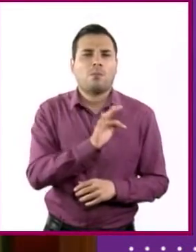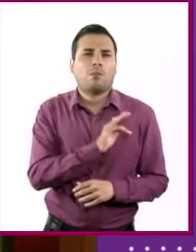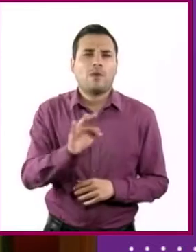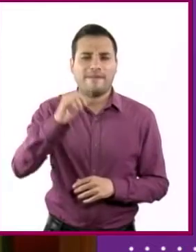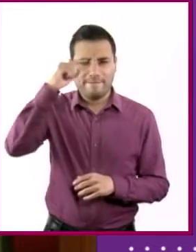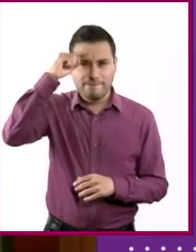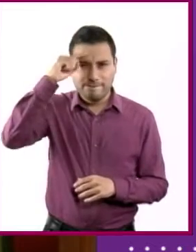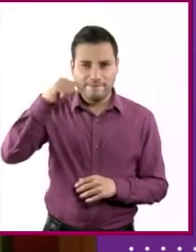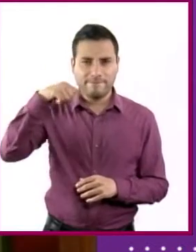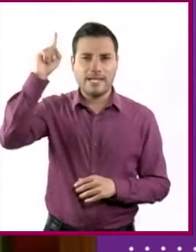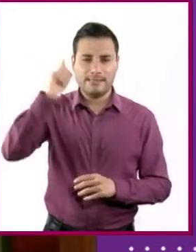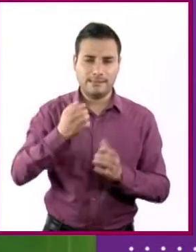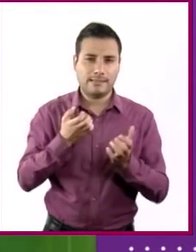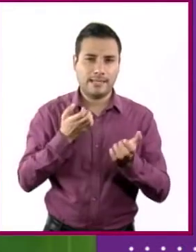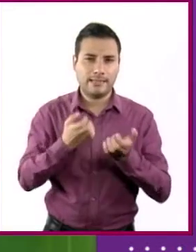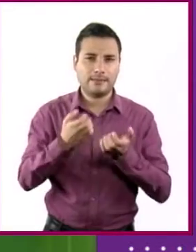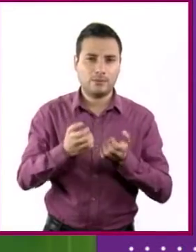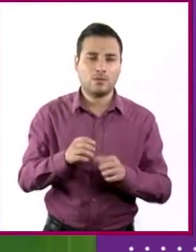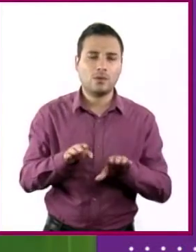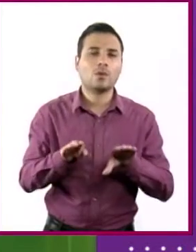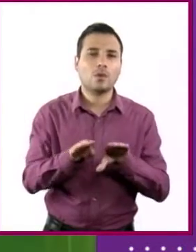para repasar la lección?